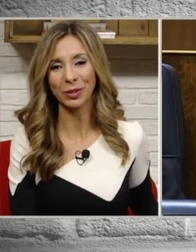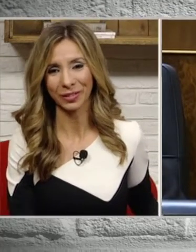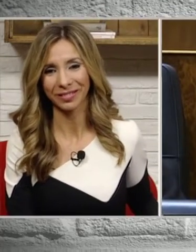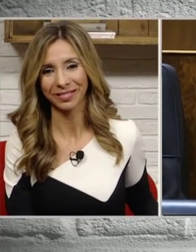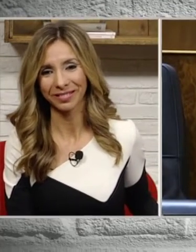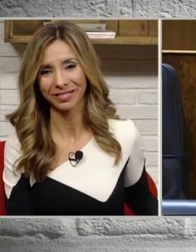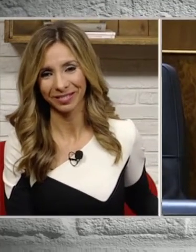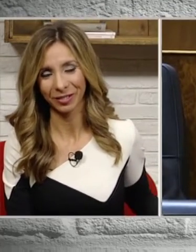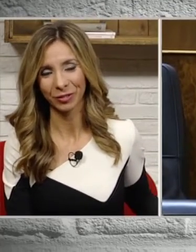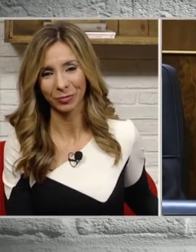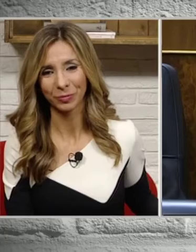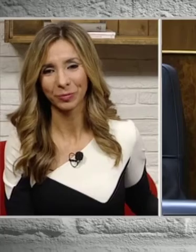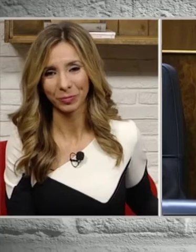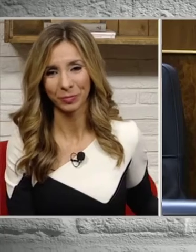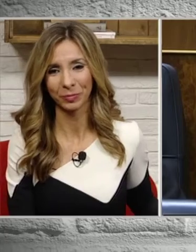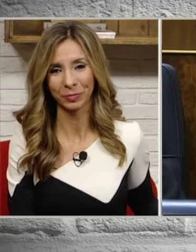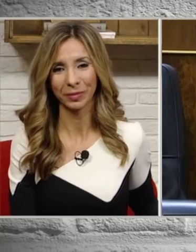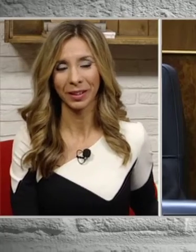escuchamos...